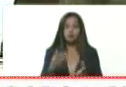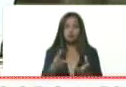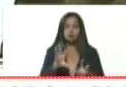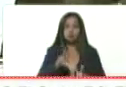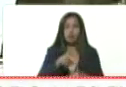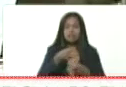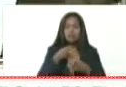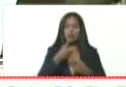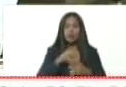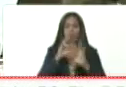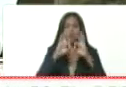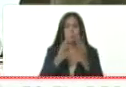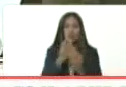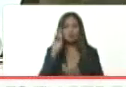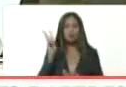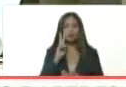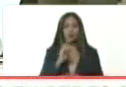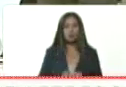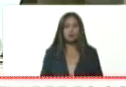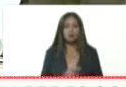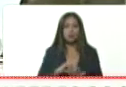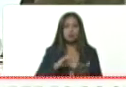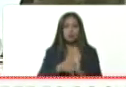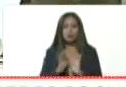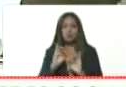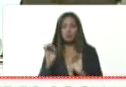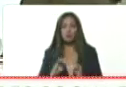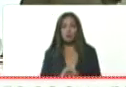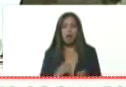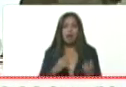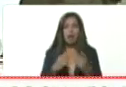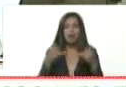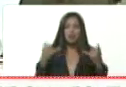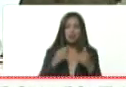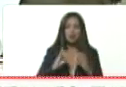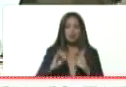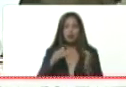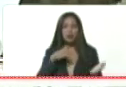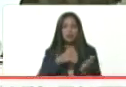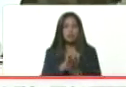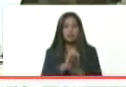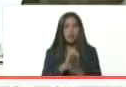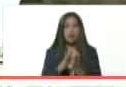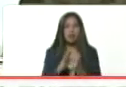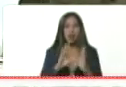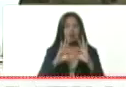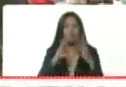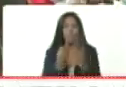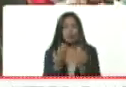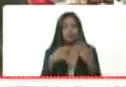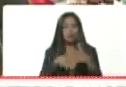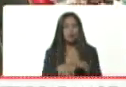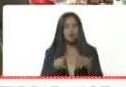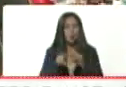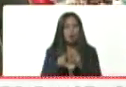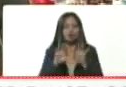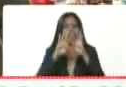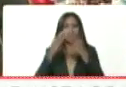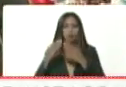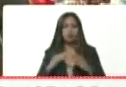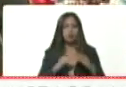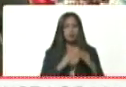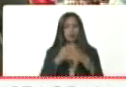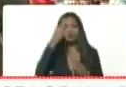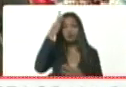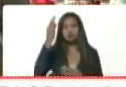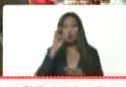familia venezolana por un lado vamos con la línea de garantizarle a la familia a través de las comunas y los consejos comunales